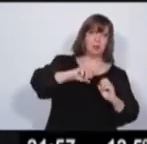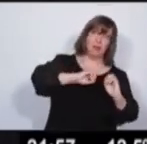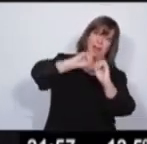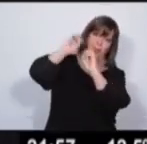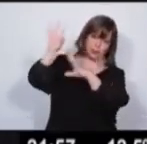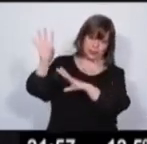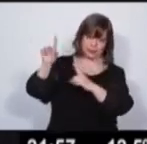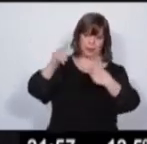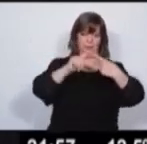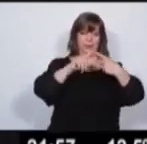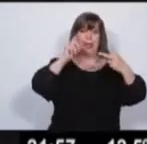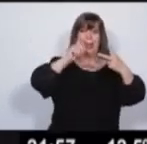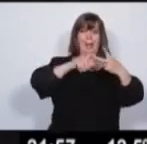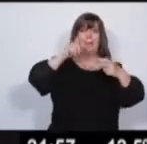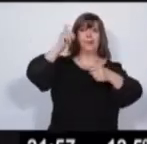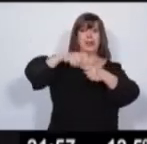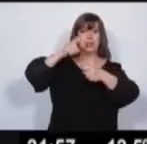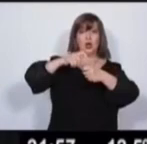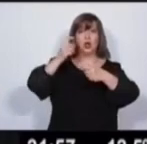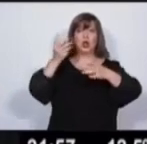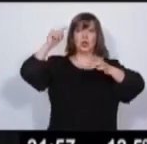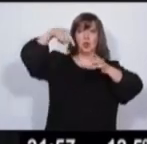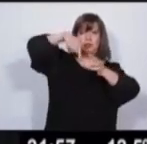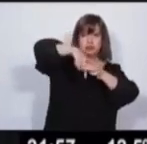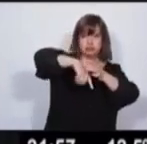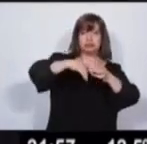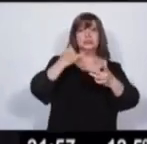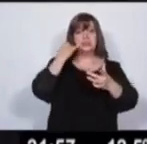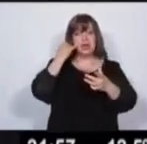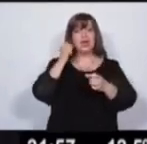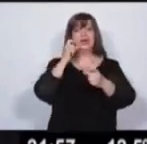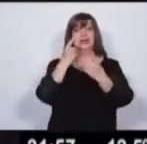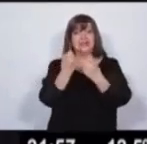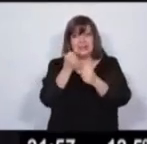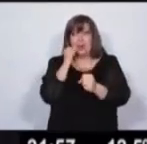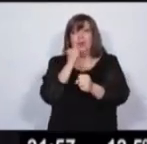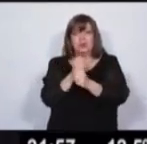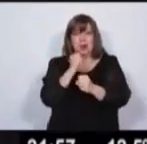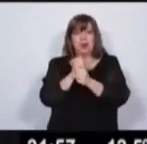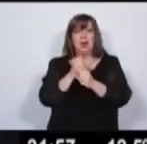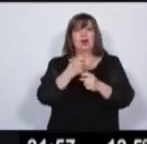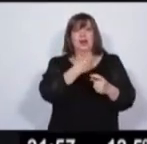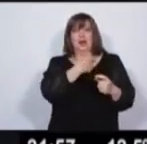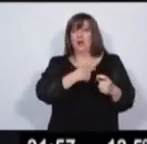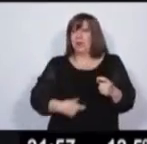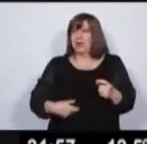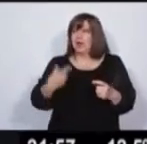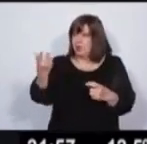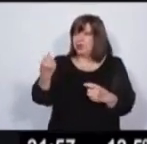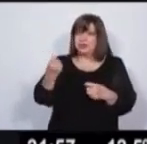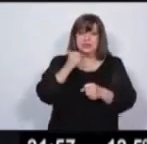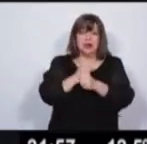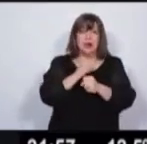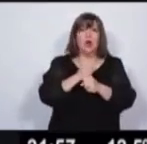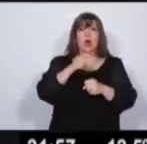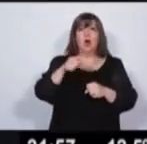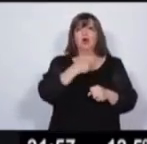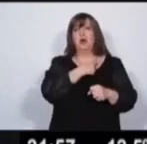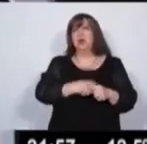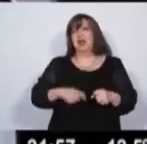petróleo a través de la exploración trabajo necesitamos un gobernador que trabaje hoy no